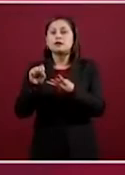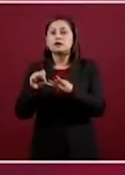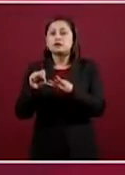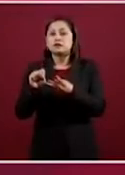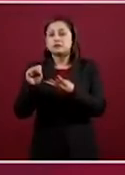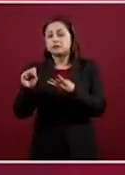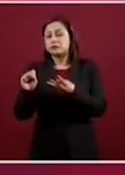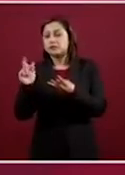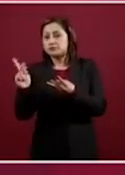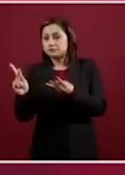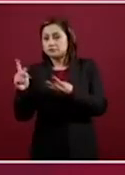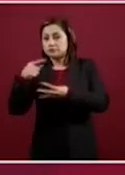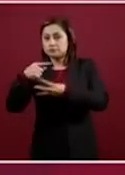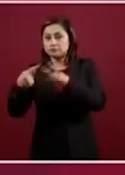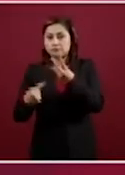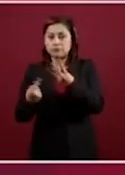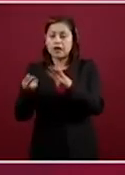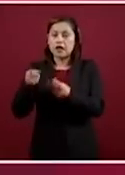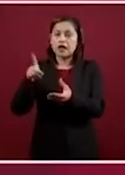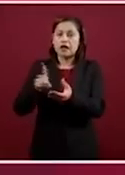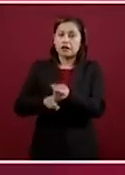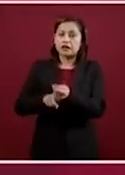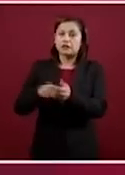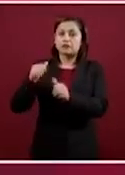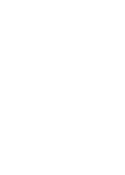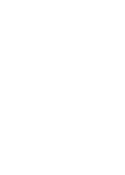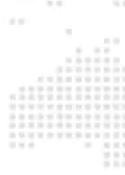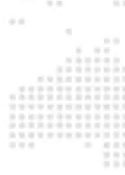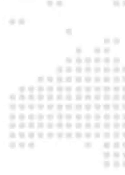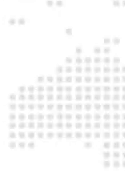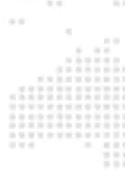pública y sus titulares